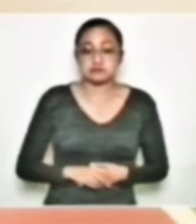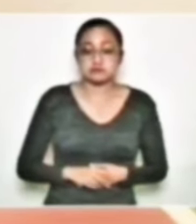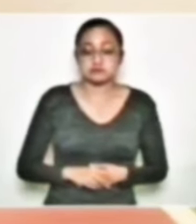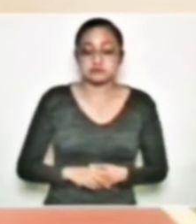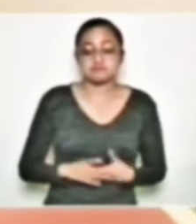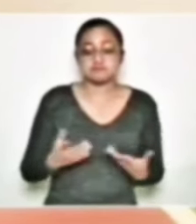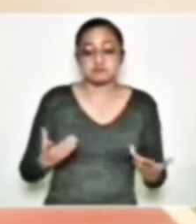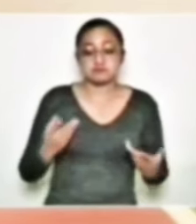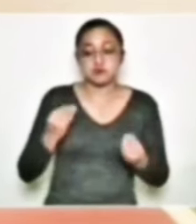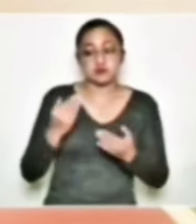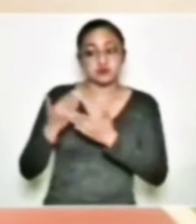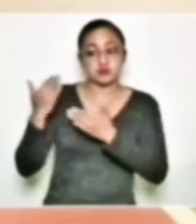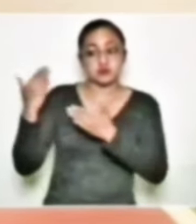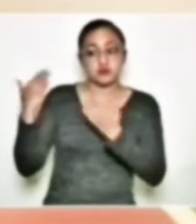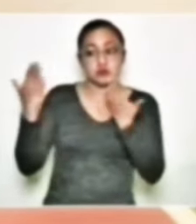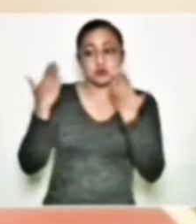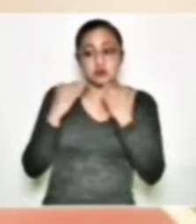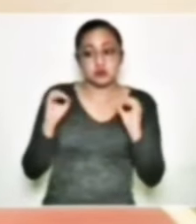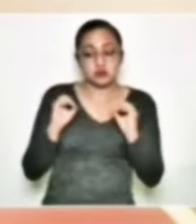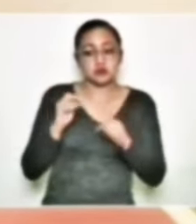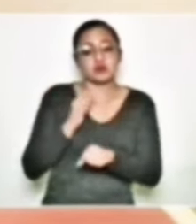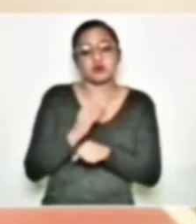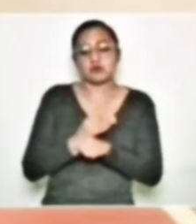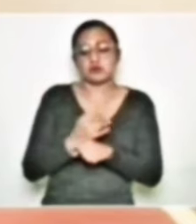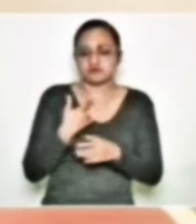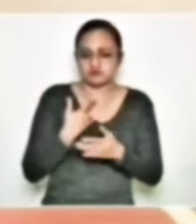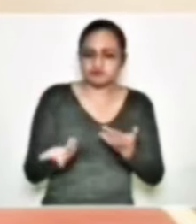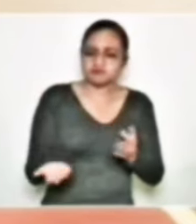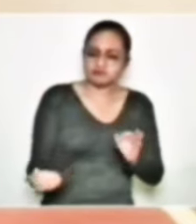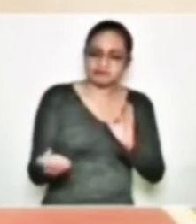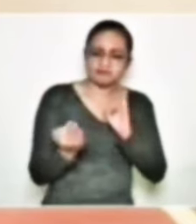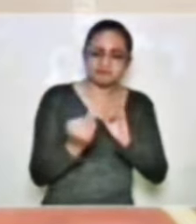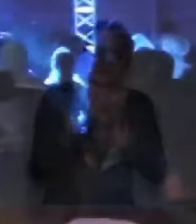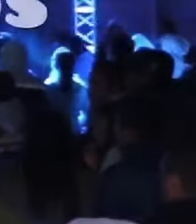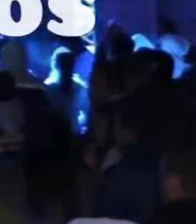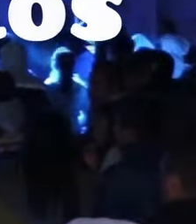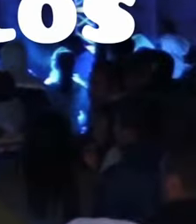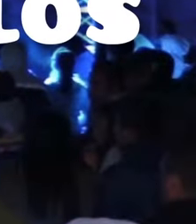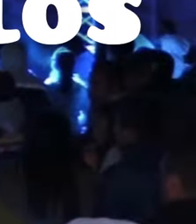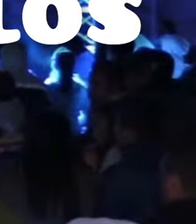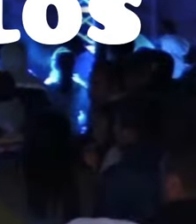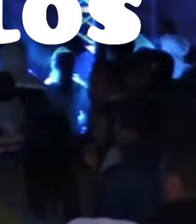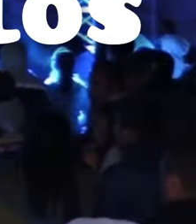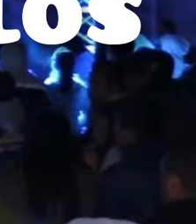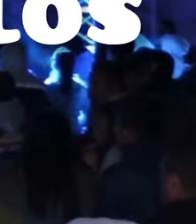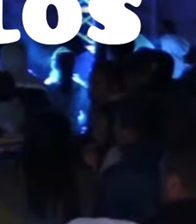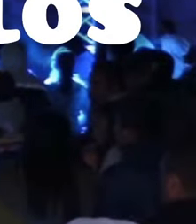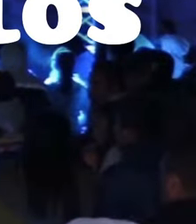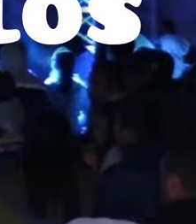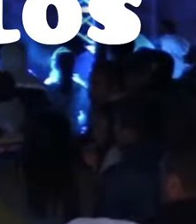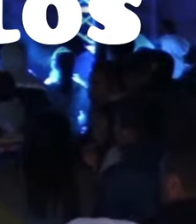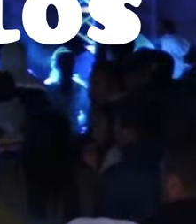que de muchos atrás está enfrentando a la delincuencia de manera directa. ¡Los abres ahí!